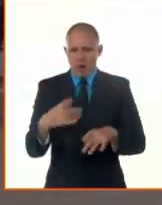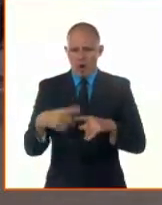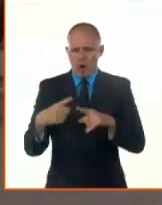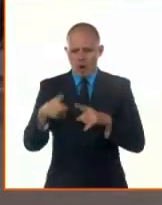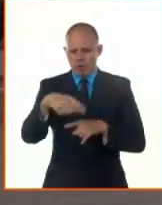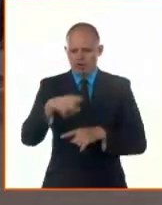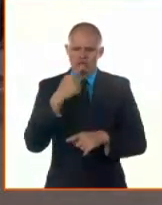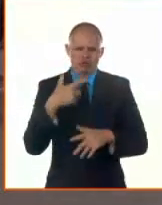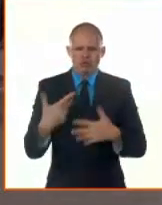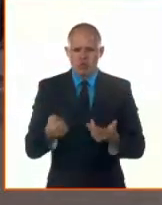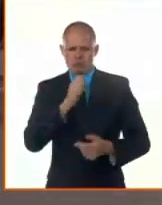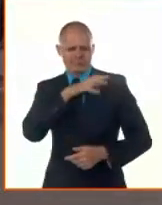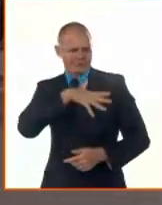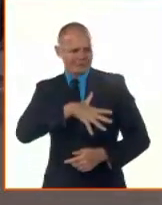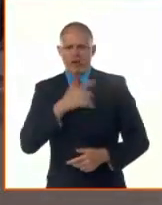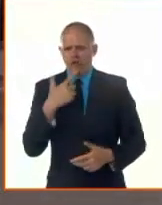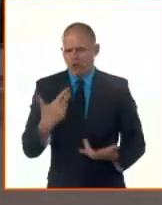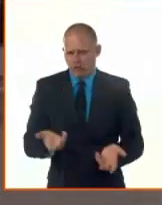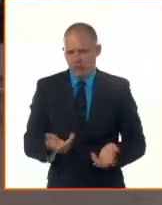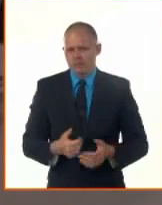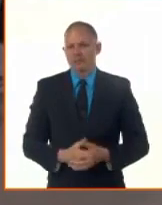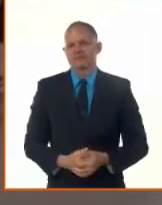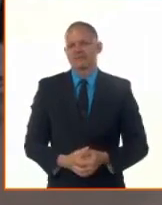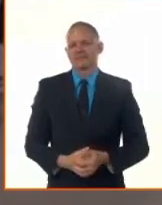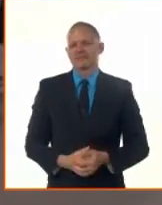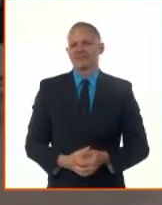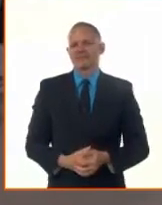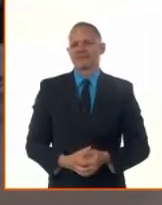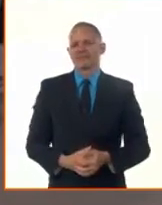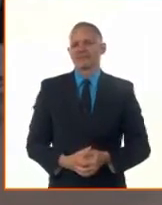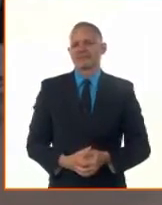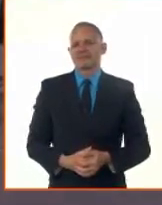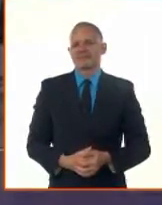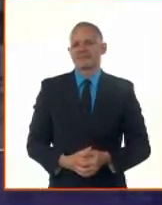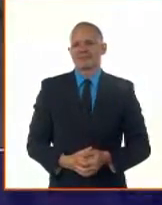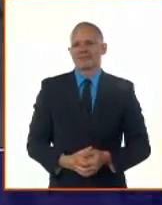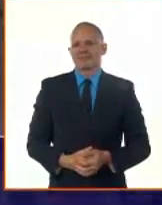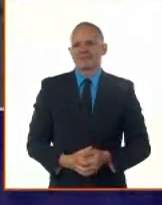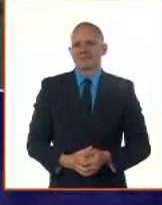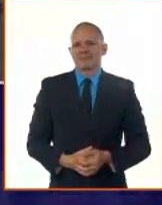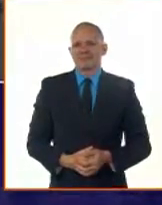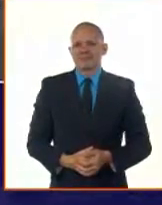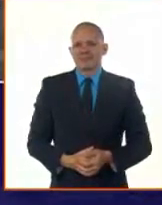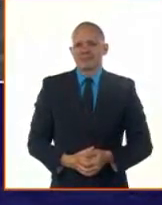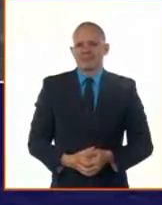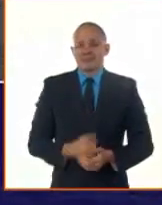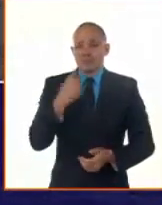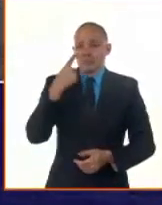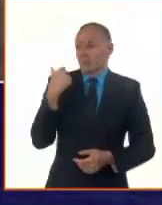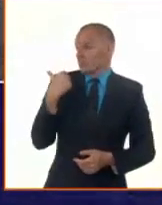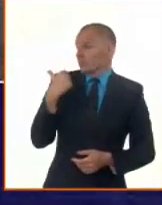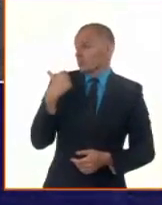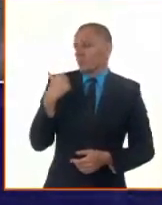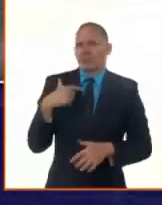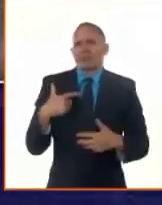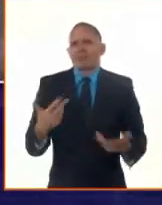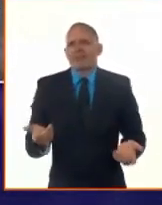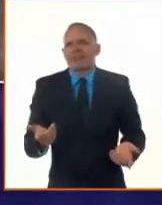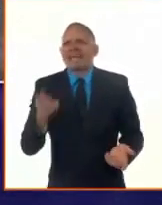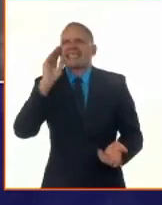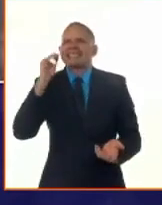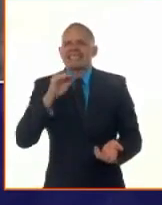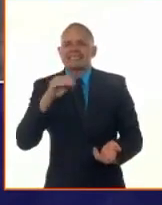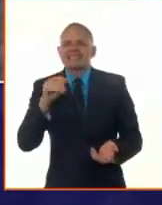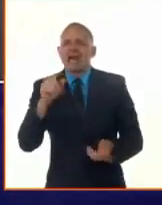también eso que vamos a ver tiene que ver con todo esto okay es el cráter que ha provocado cerca del campo de